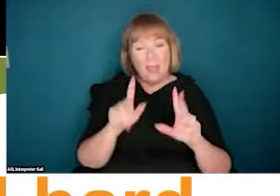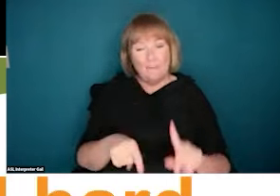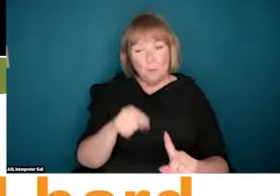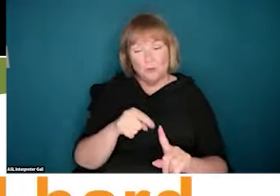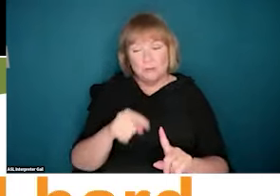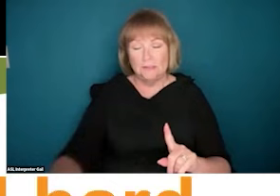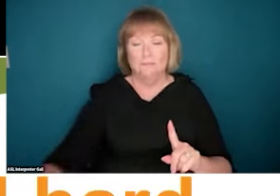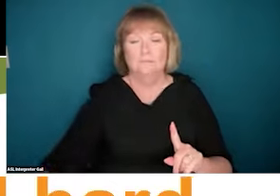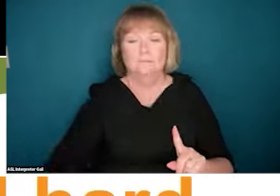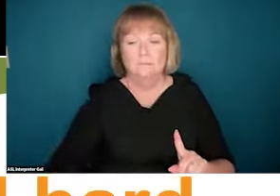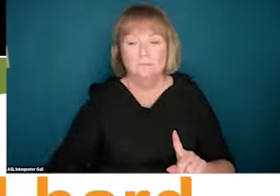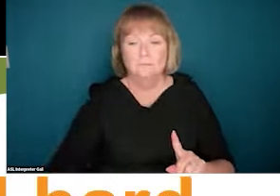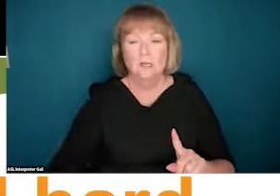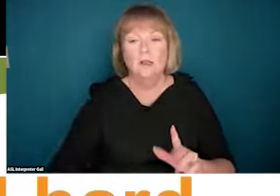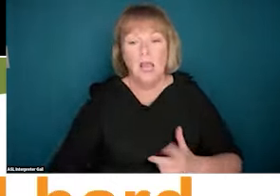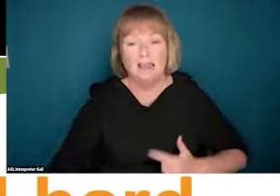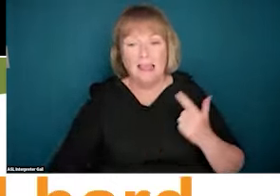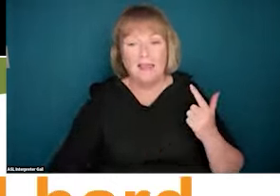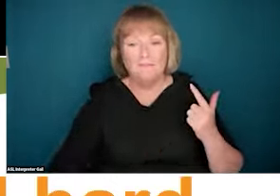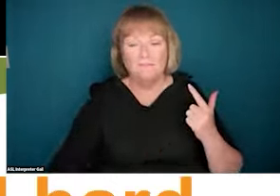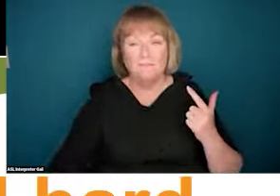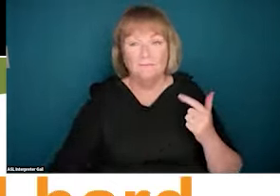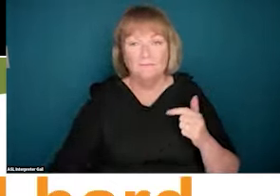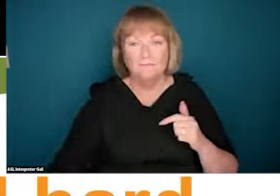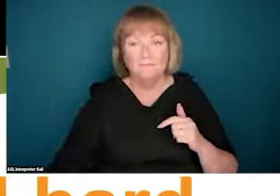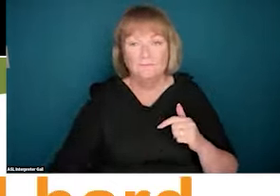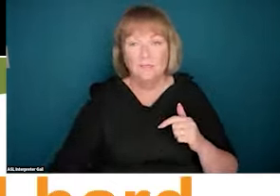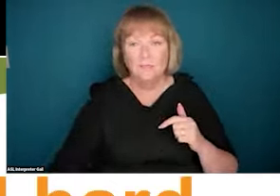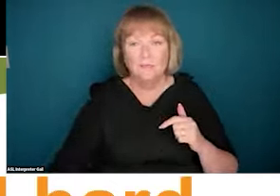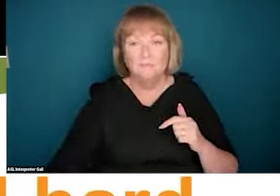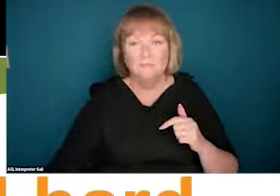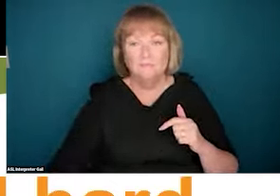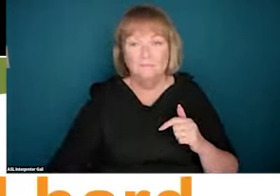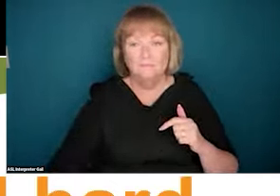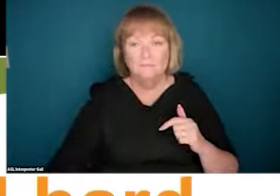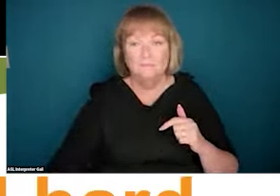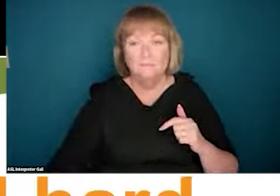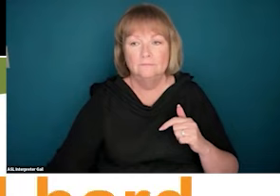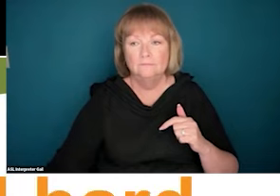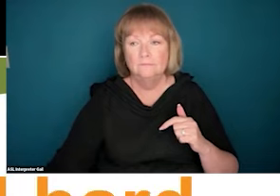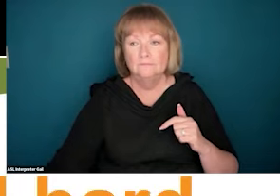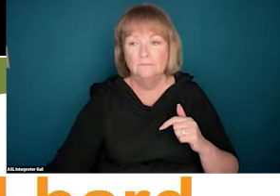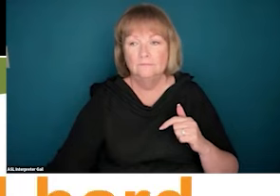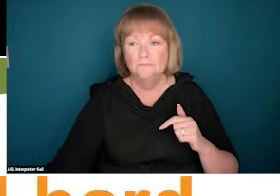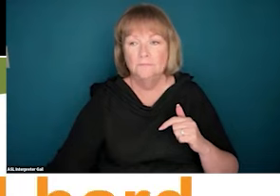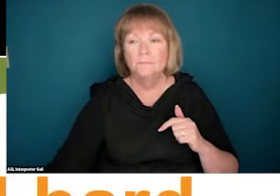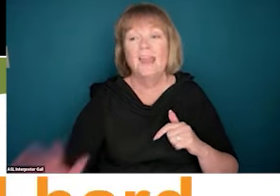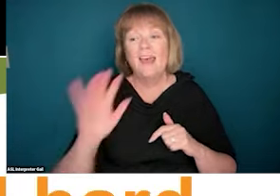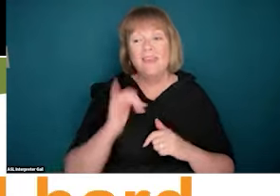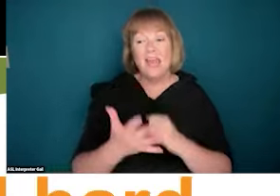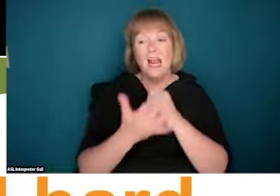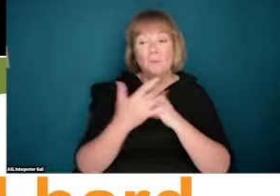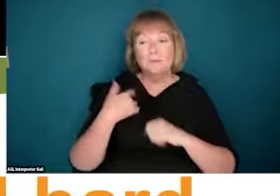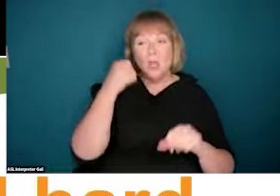están sucediendo, cosas que le van a afectar a esa persona, que le van a afectar a esa persona para toda la vida. Hay